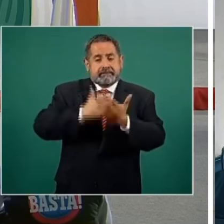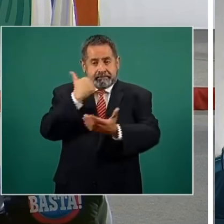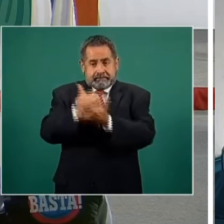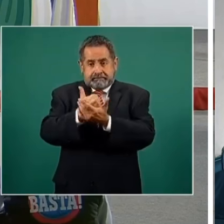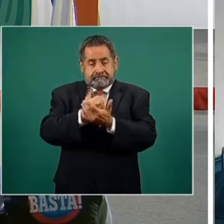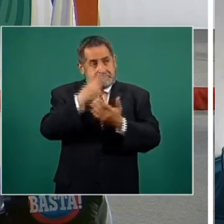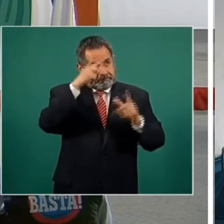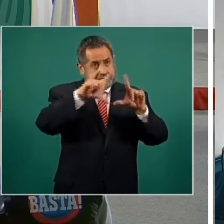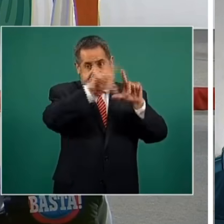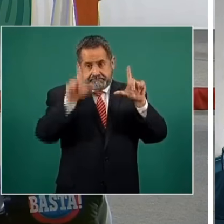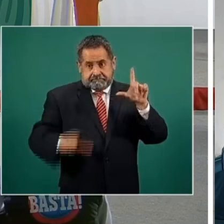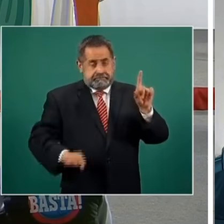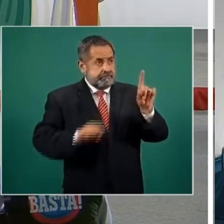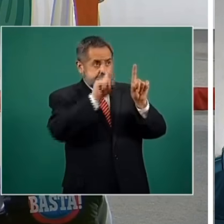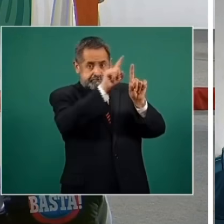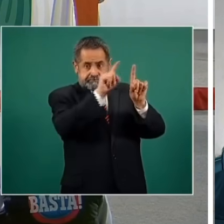país